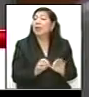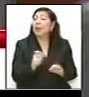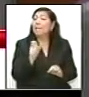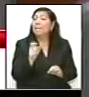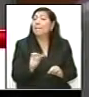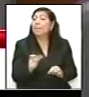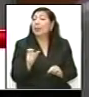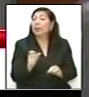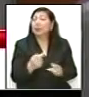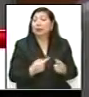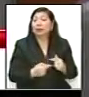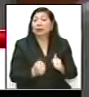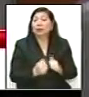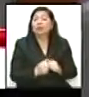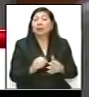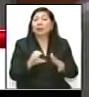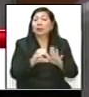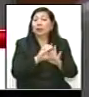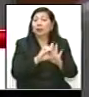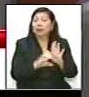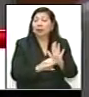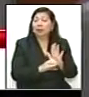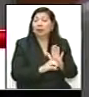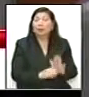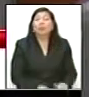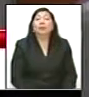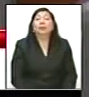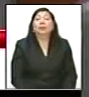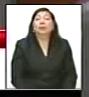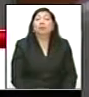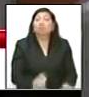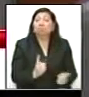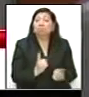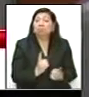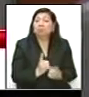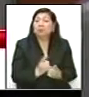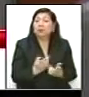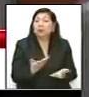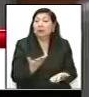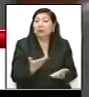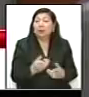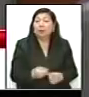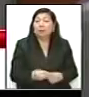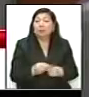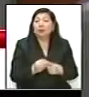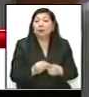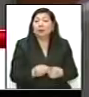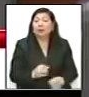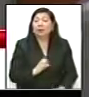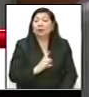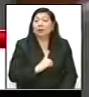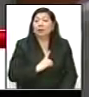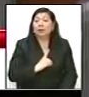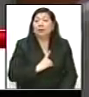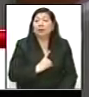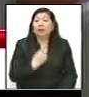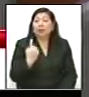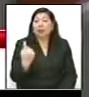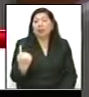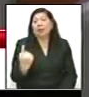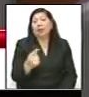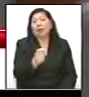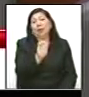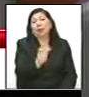personas reconocido por la Constitución Nacional, que encuentra su fundamento en los principios de dignidad y autonomía de cada